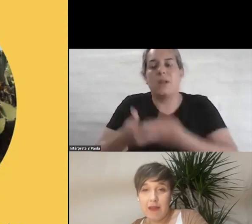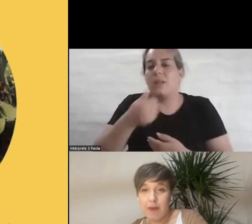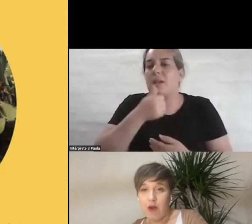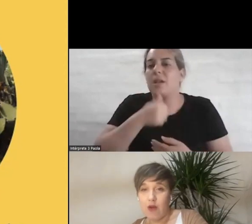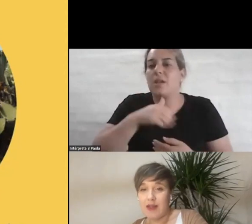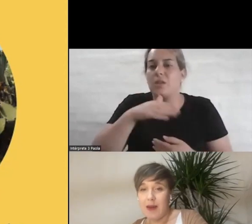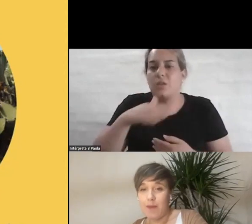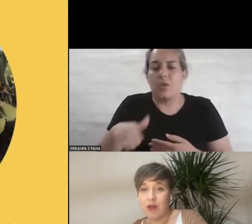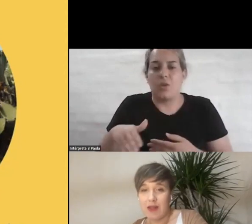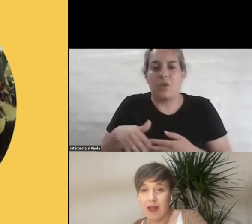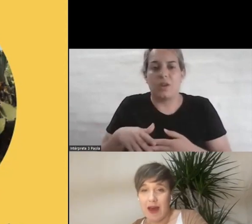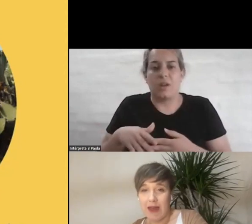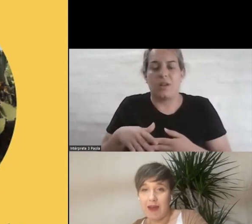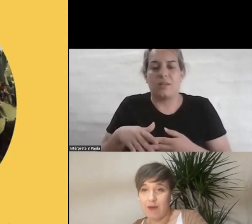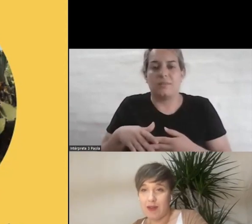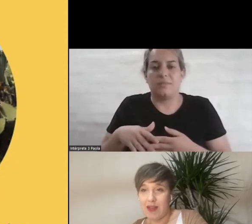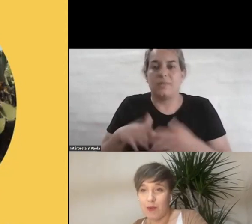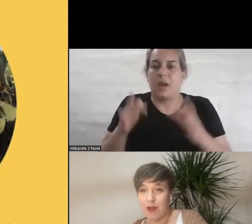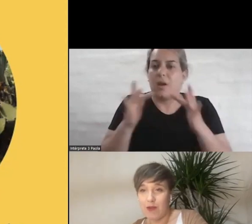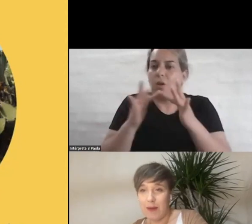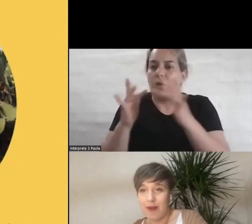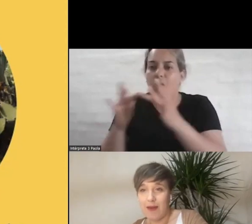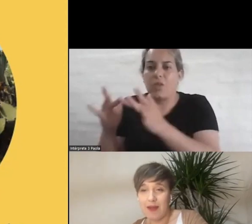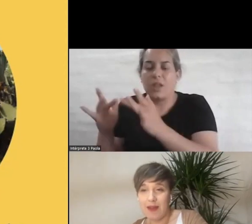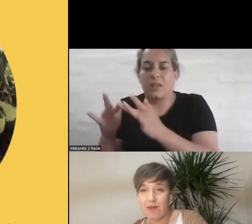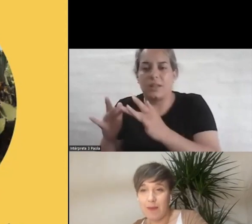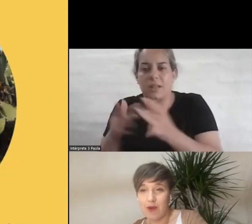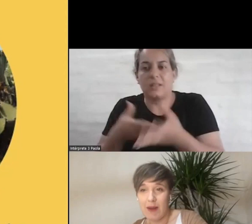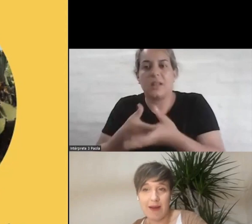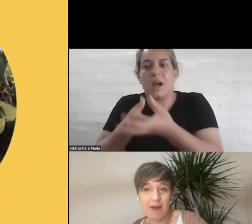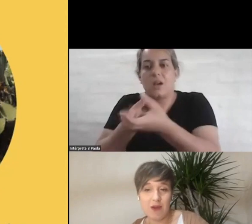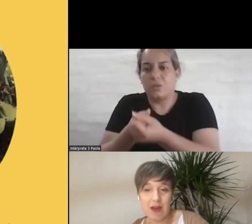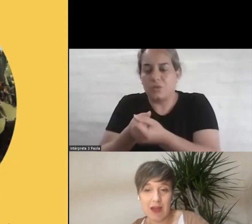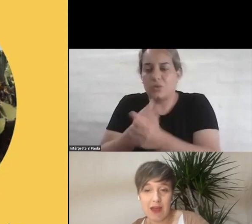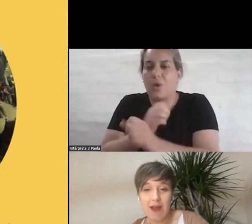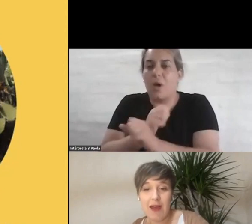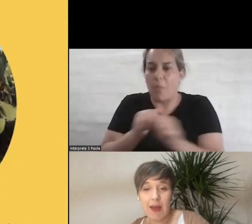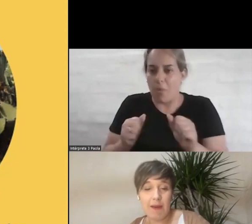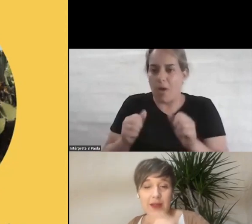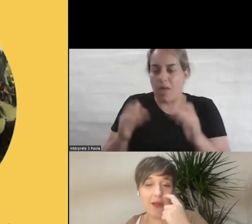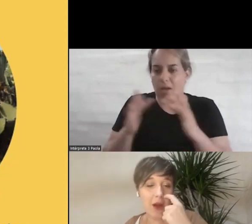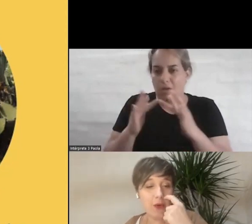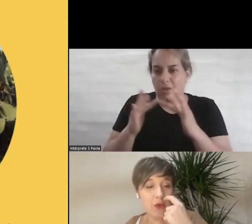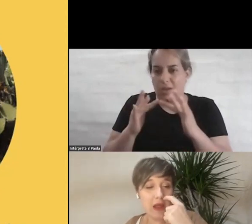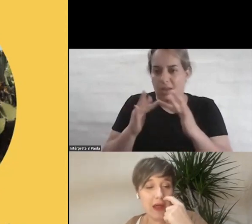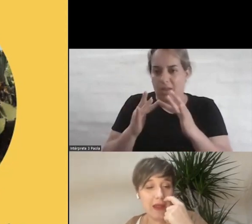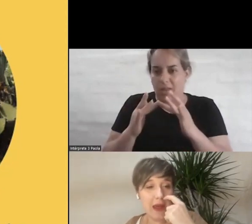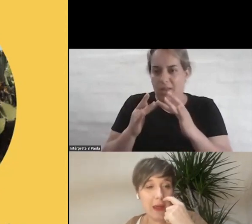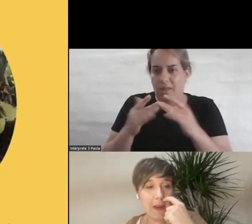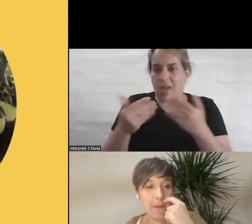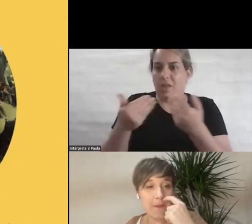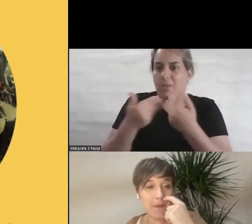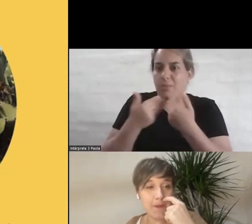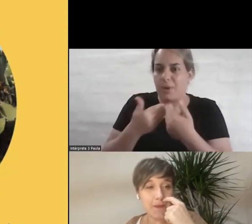crear red, para lo que sea, pues está ahí a vuestra disposición también. Es una persona maravillosa que me ha brindado la